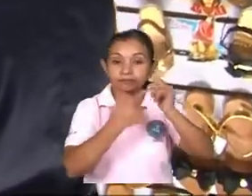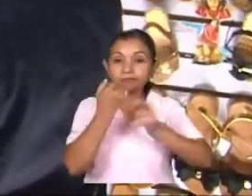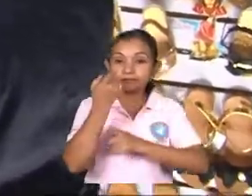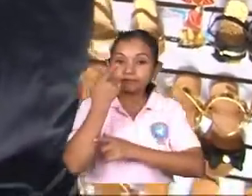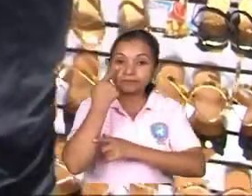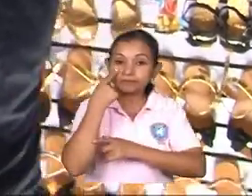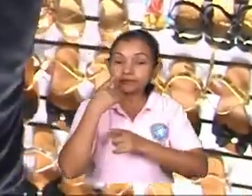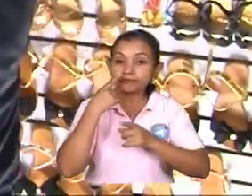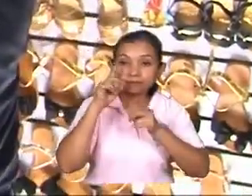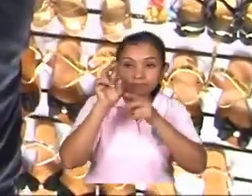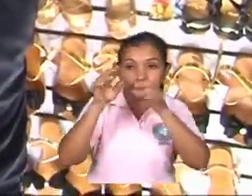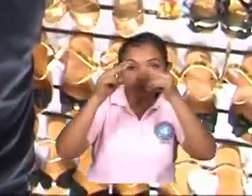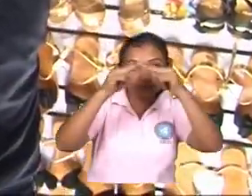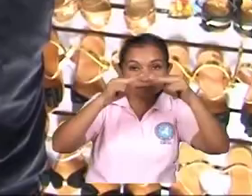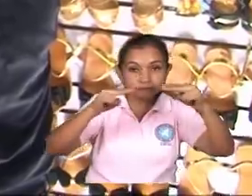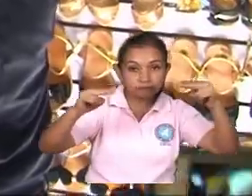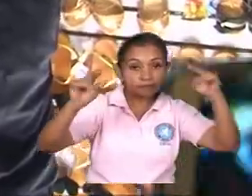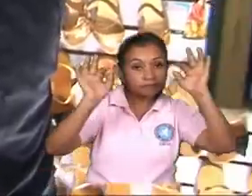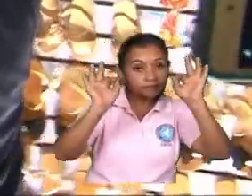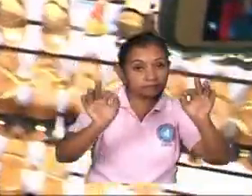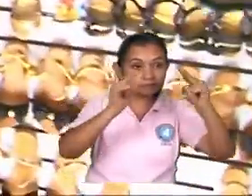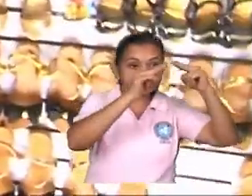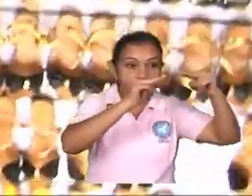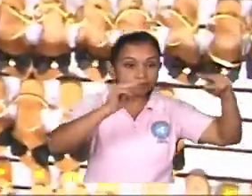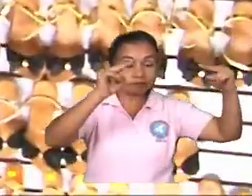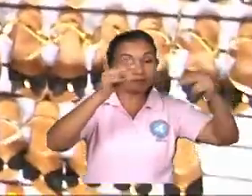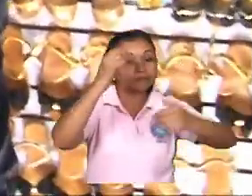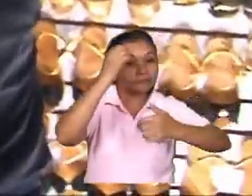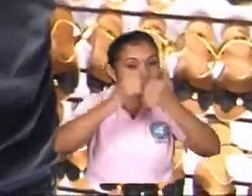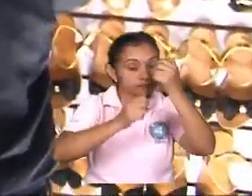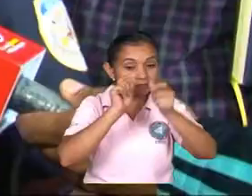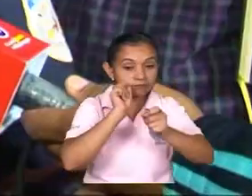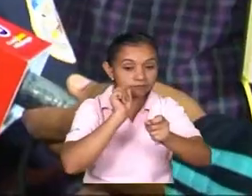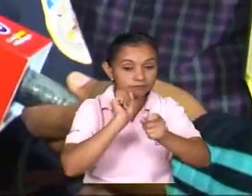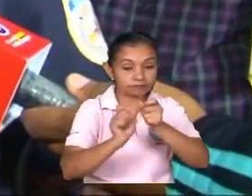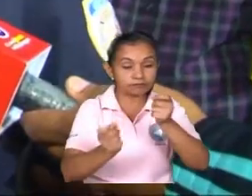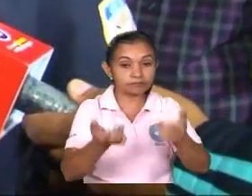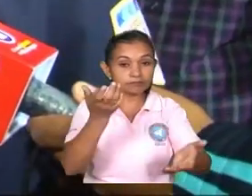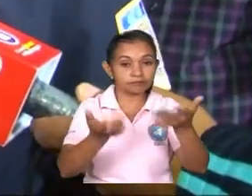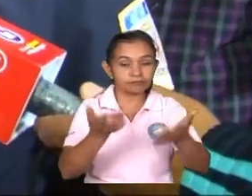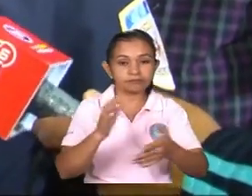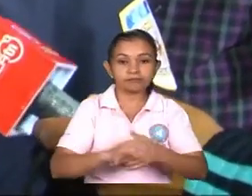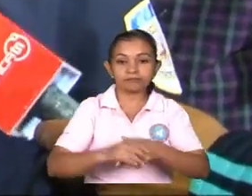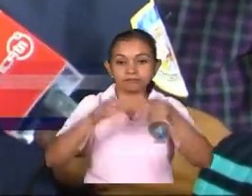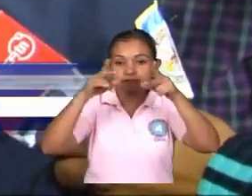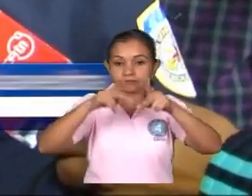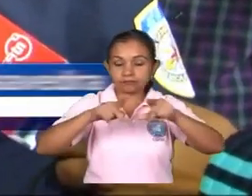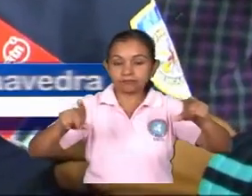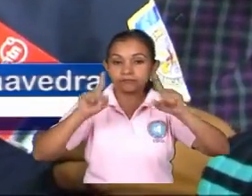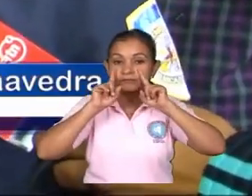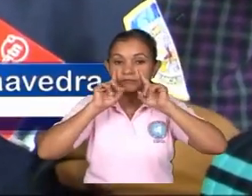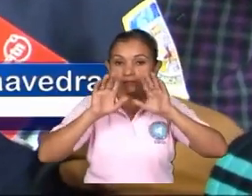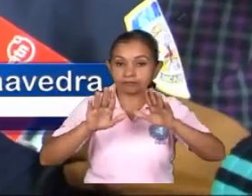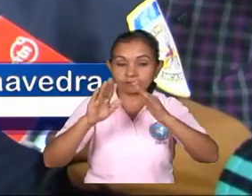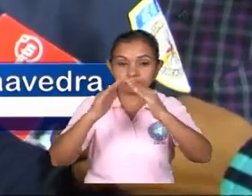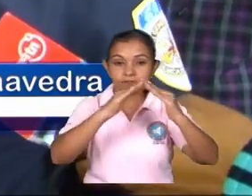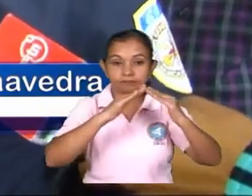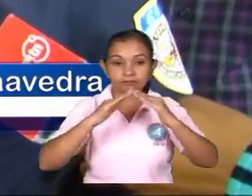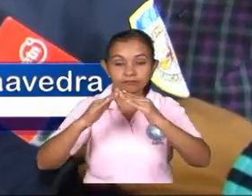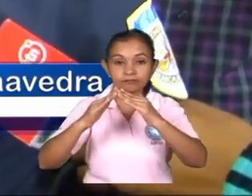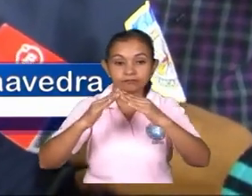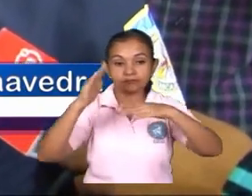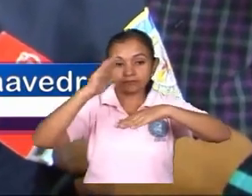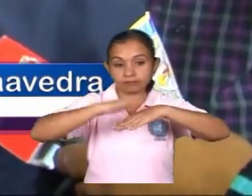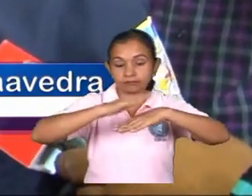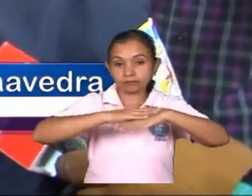el buen estado de líneas eléctricas y así evitar posibles incendios. Siguiendo un plan de seguridad ciudadana bajado por